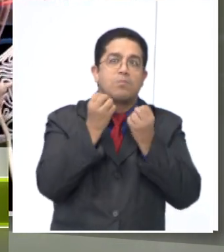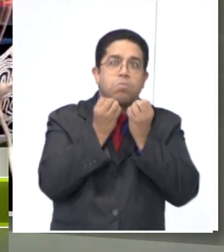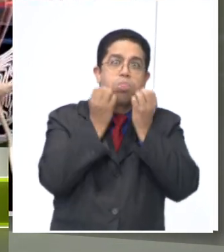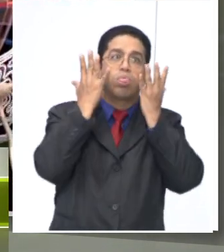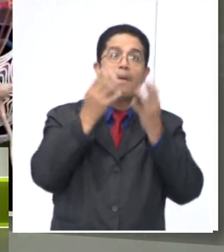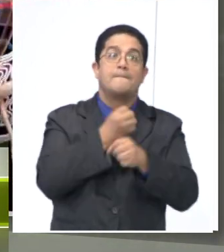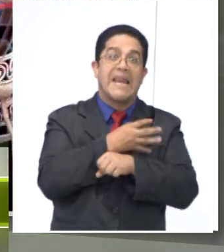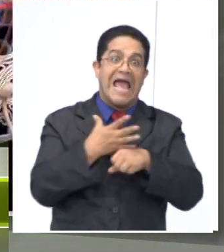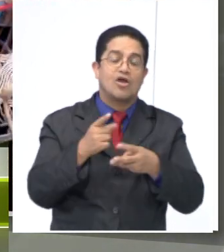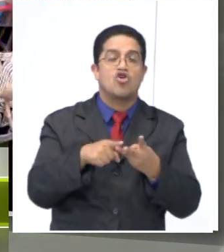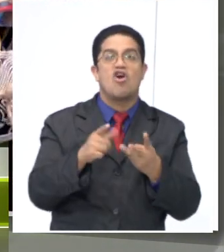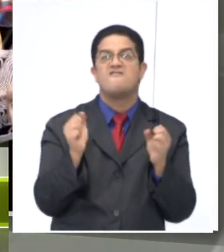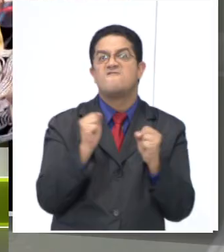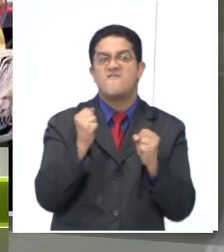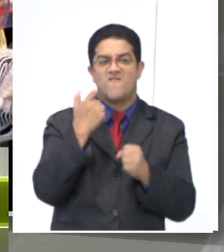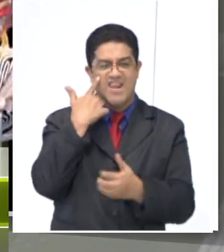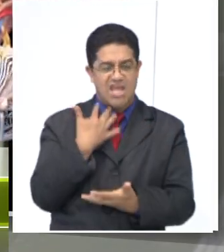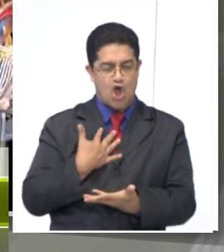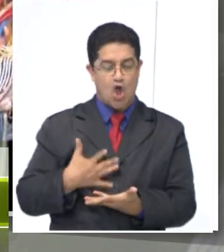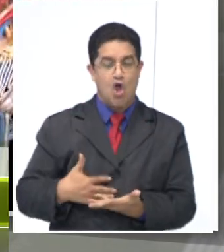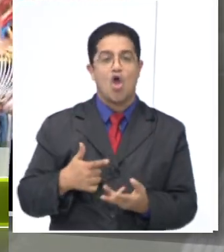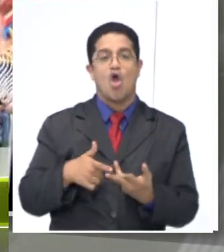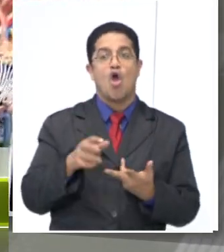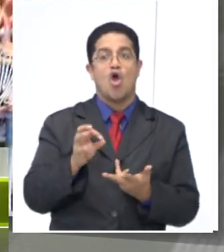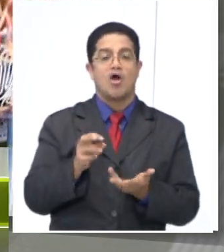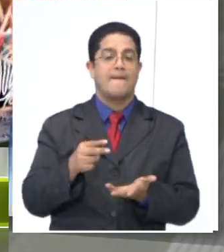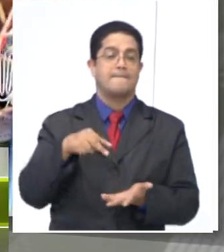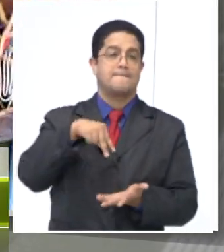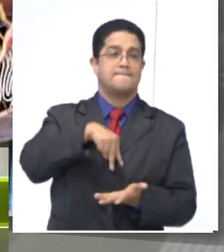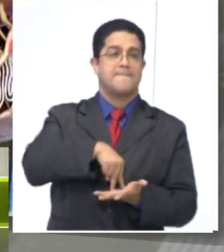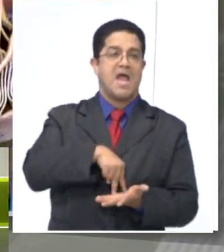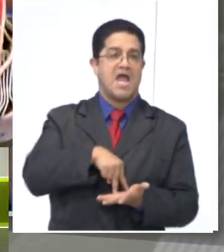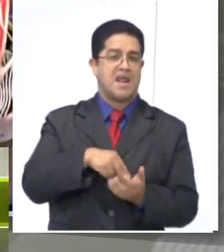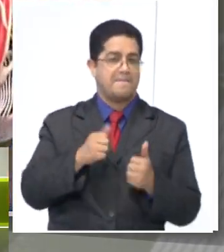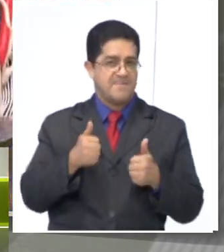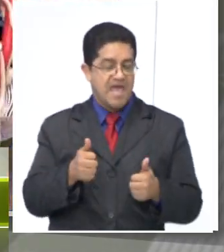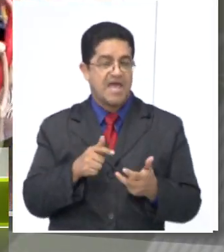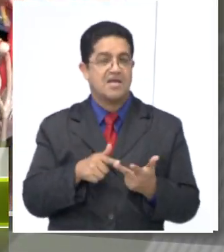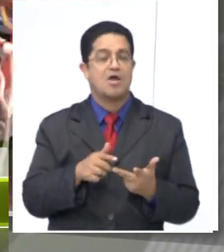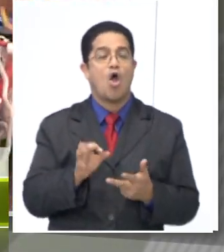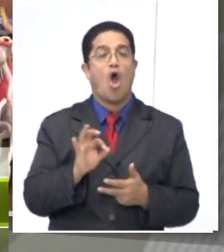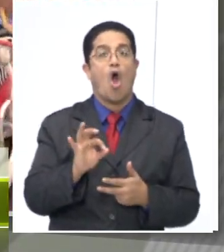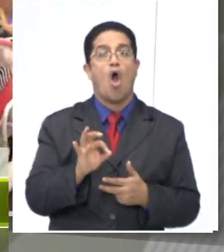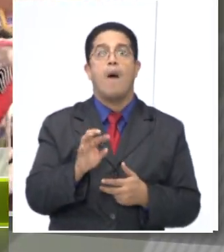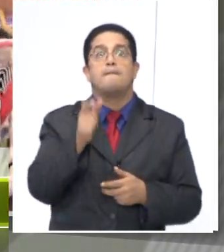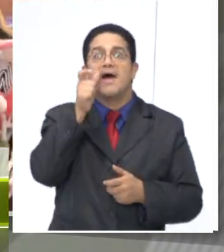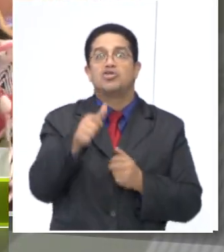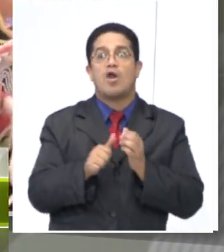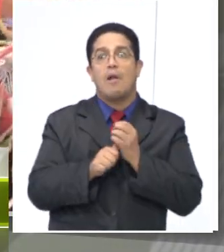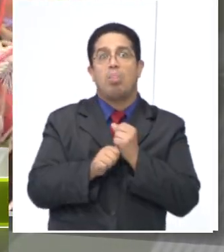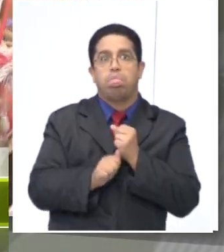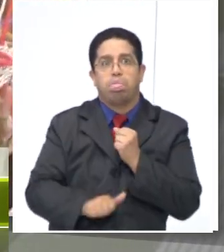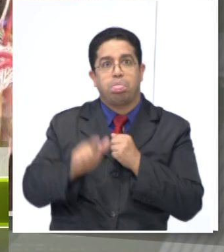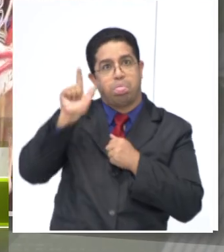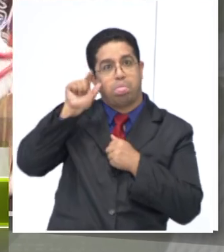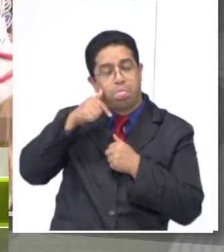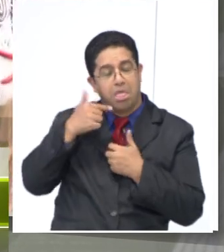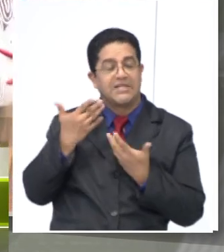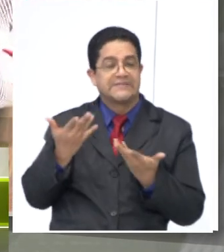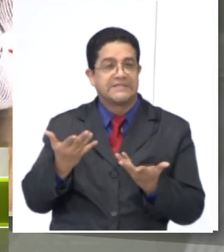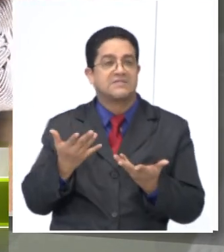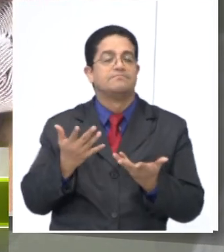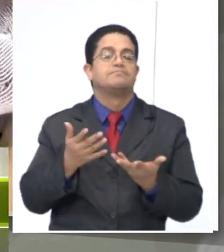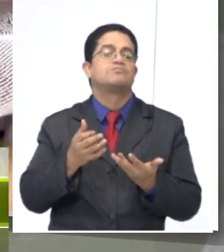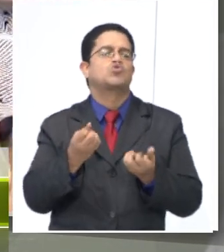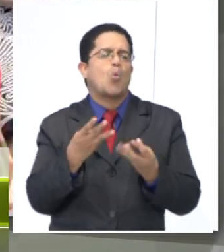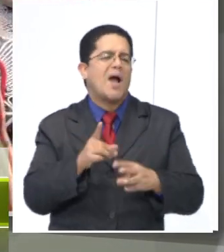tipo de frialdad, si hay alguna postura anormal, si el paciente relaja esfínteres, sobre todo el tiempo, es muy importante en neurología